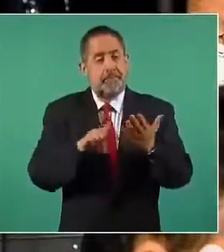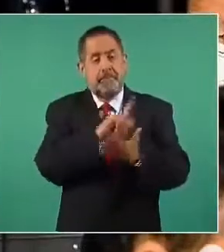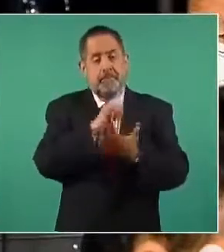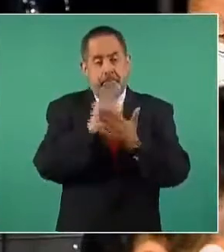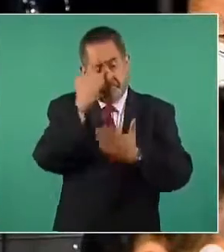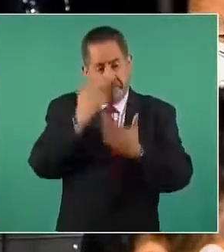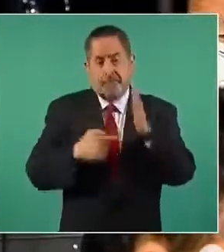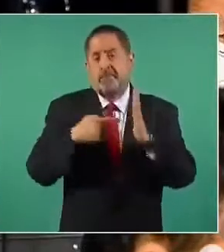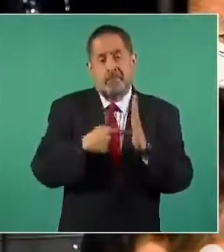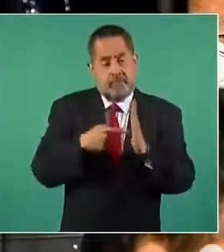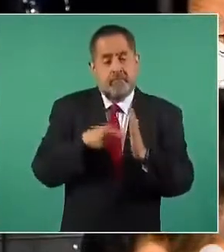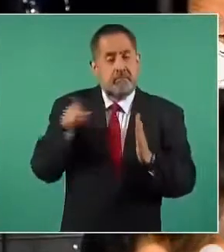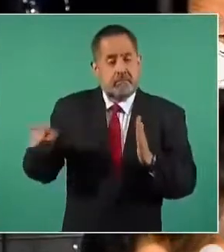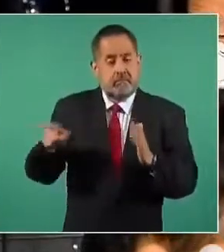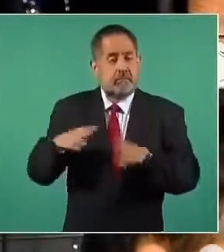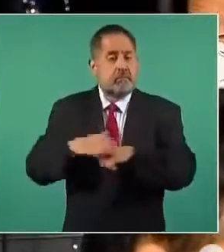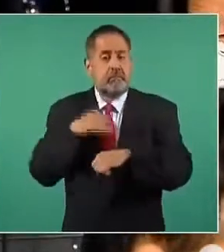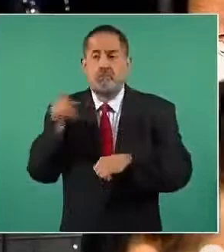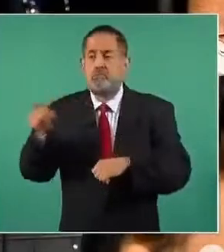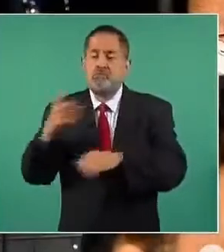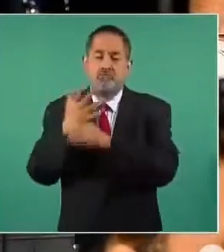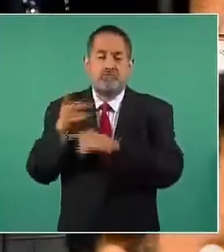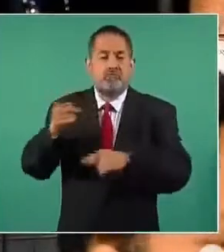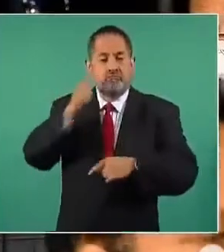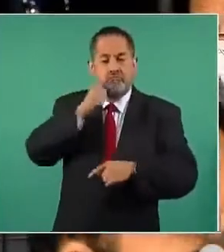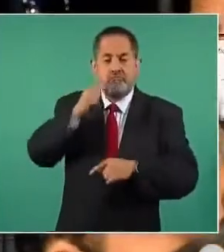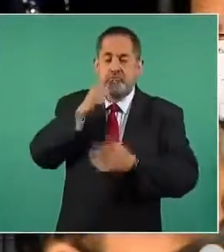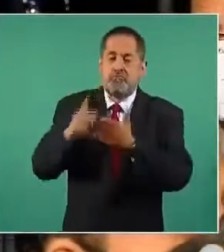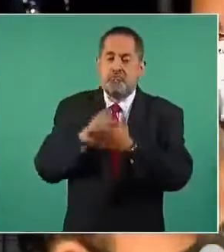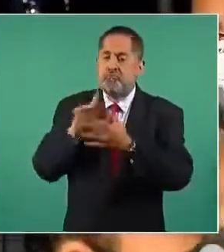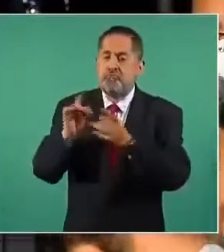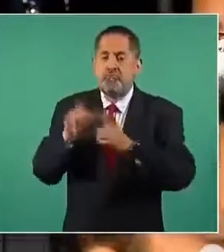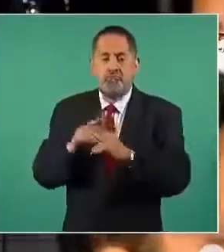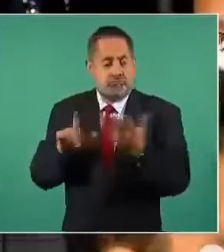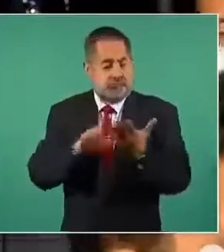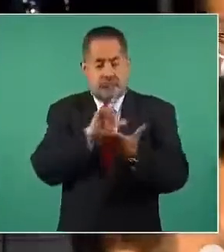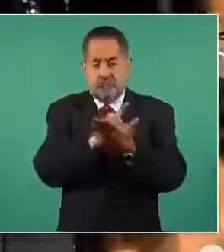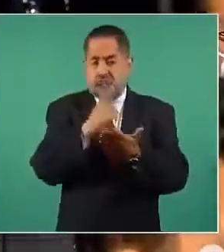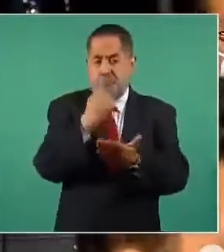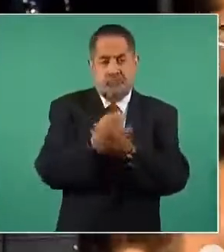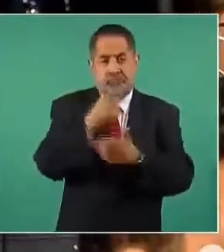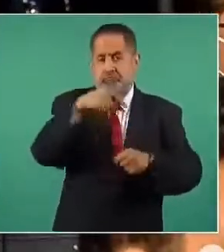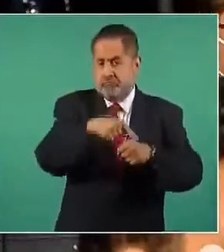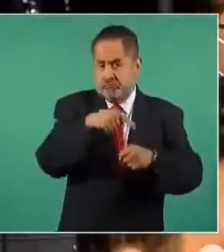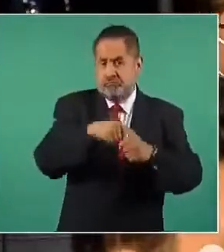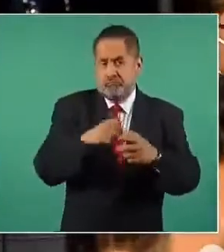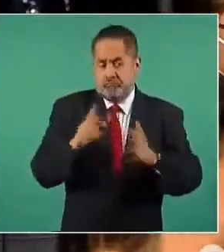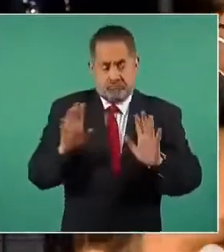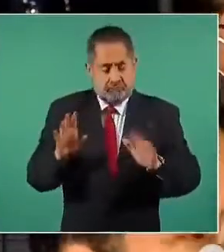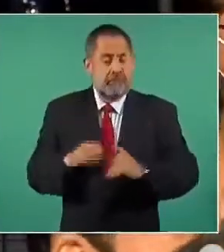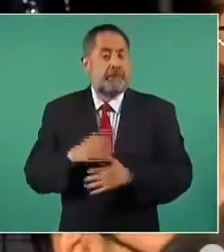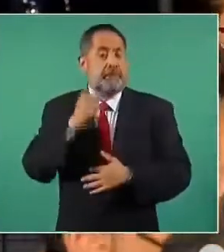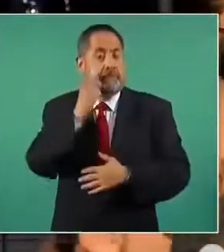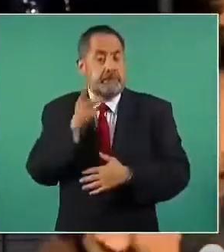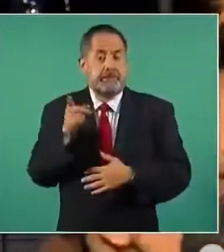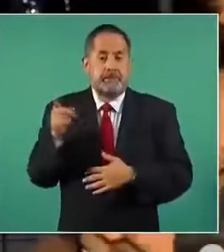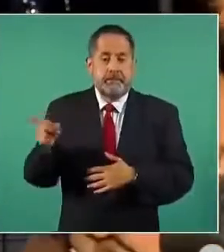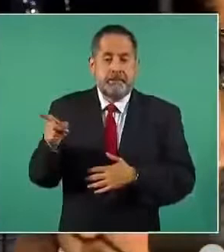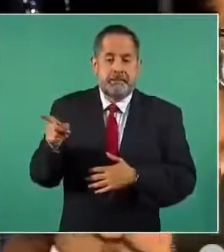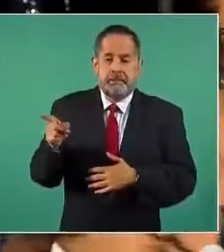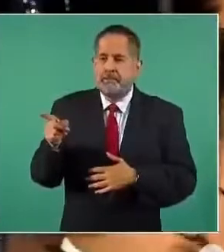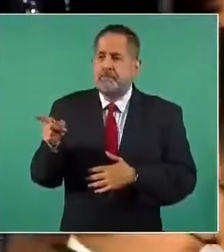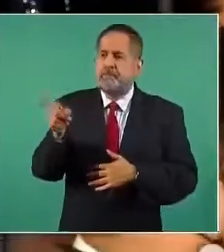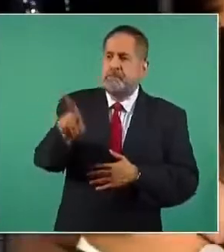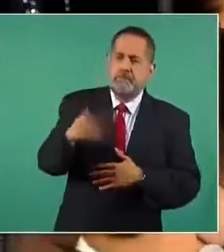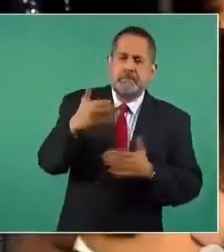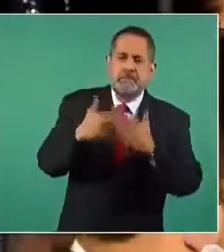Profesional de Carrera, porque contravienen lo que usted siempre reitera, nada por encima de la ley. Y obviamente falta